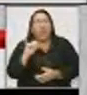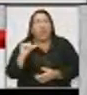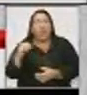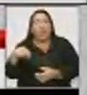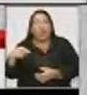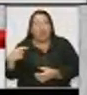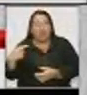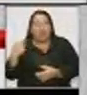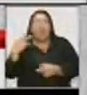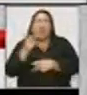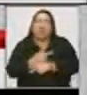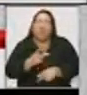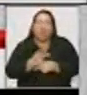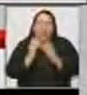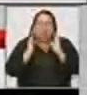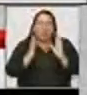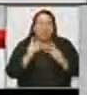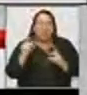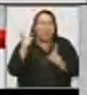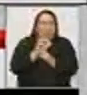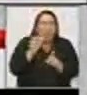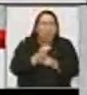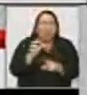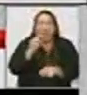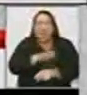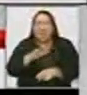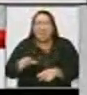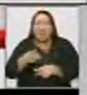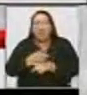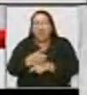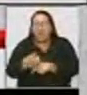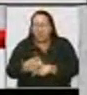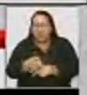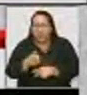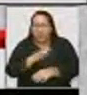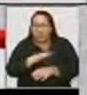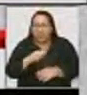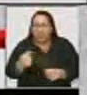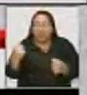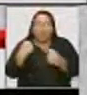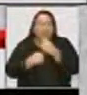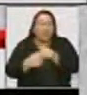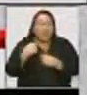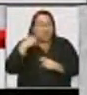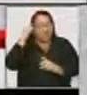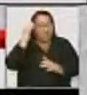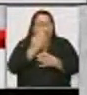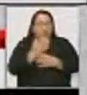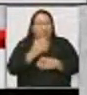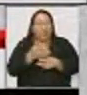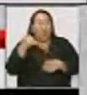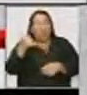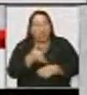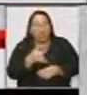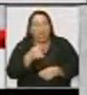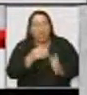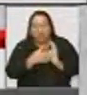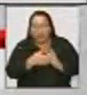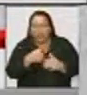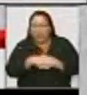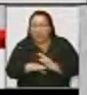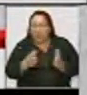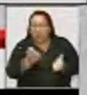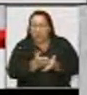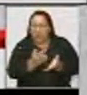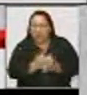una ruta de prevención y de atención para los casos de violencia física, psicológica y sexual que se presenten